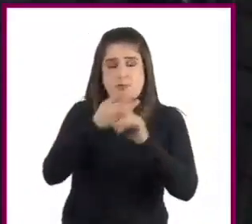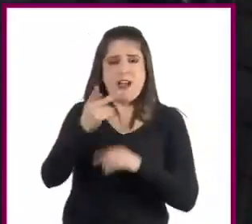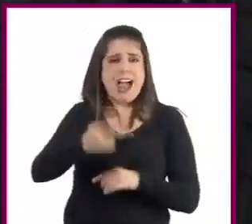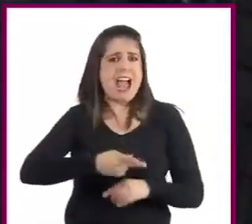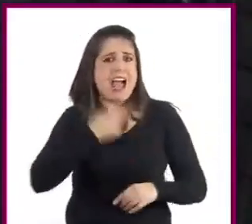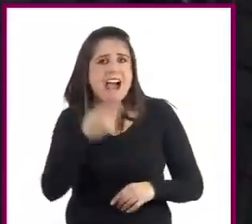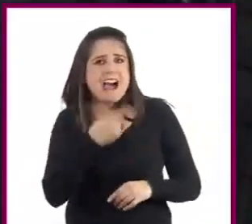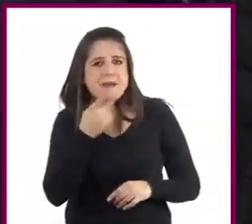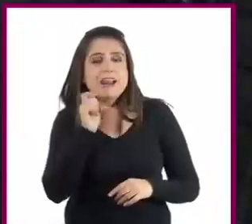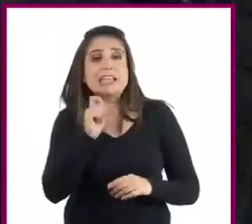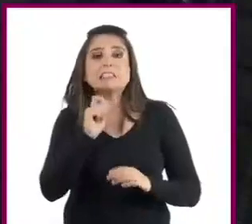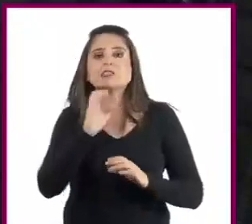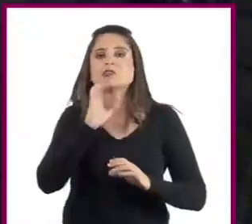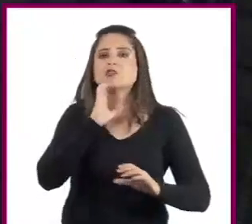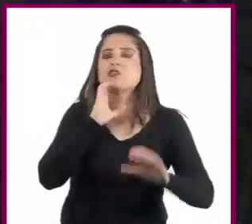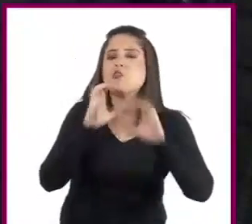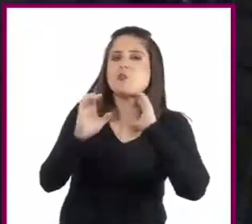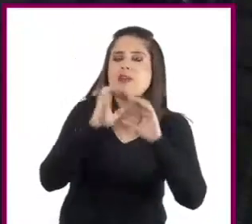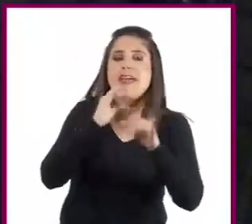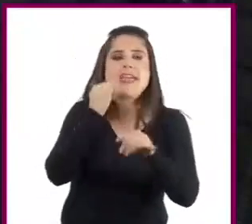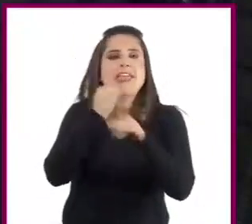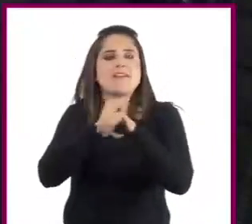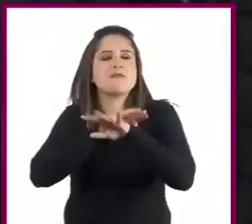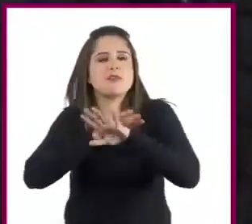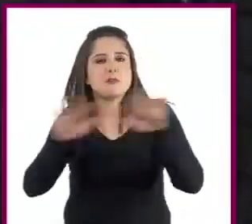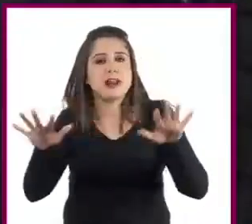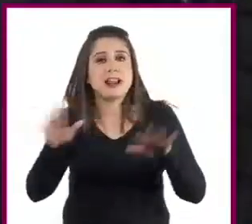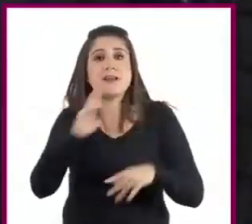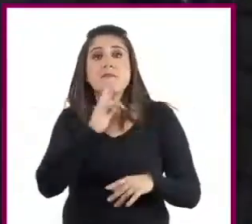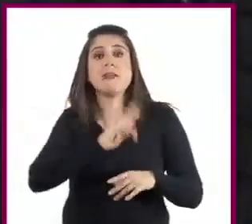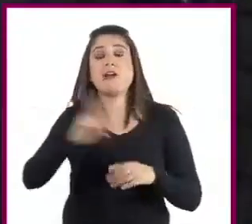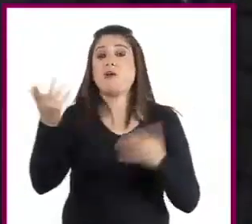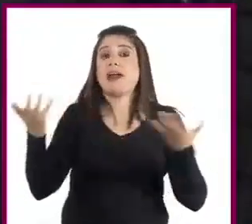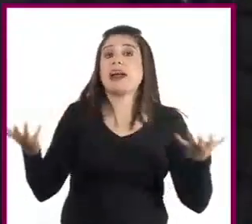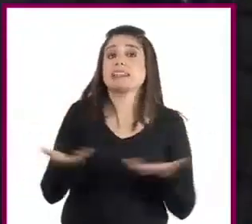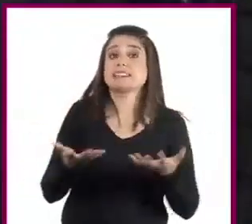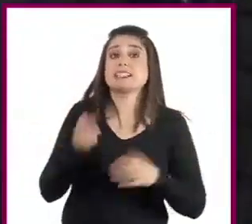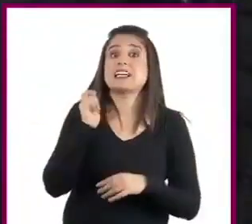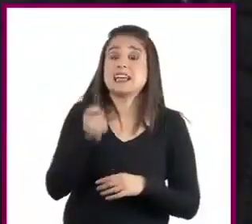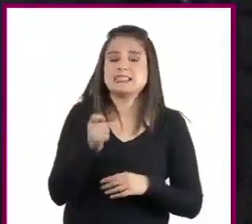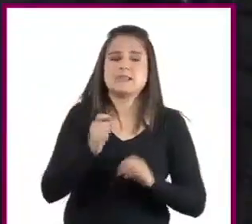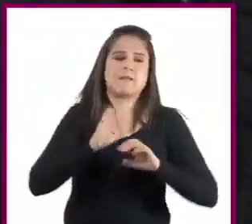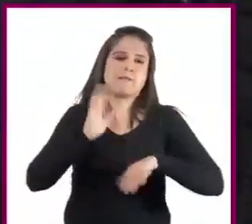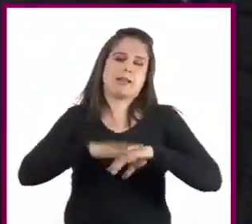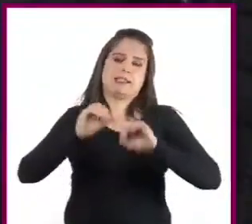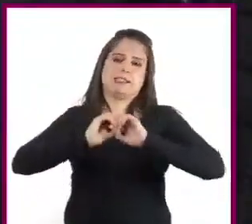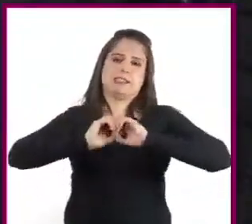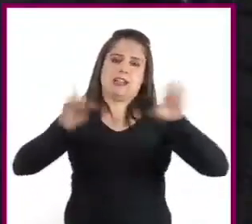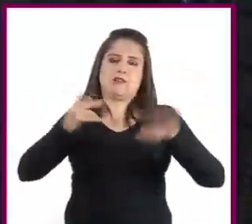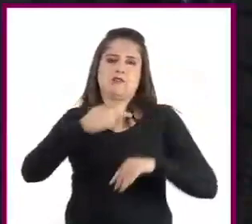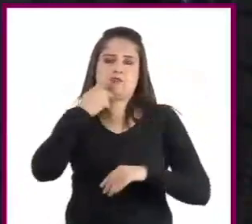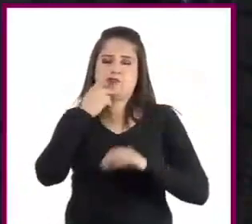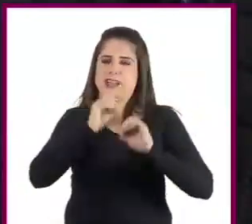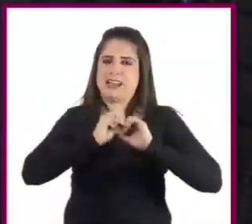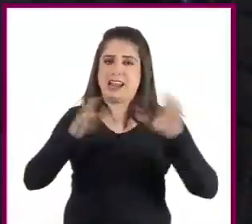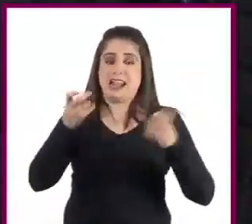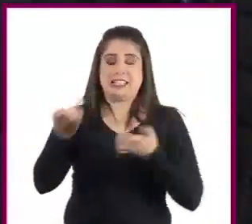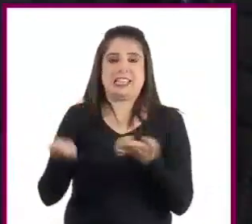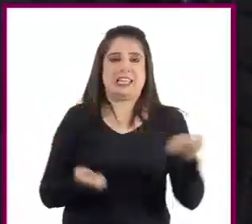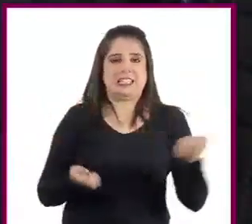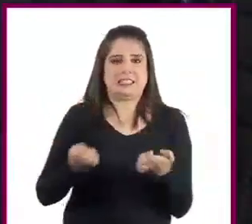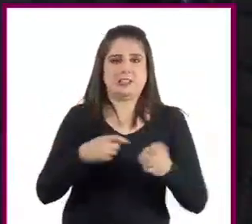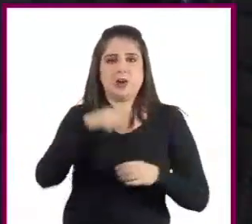hablar es comunicar, informar, y la mejor manera de hacerlo es con claridad. Este es un ejercicio de